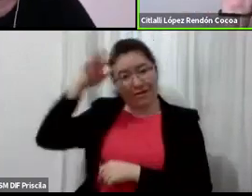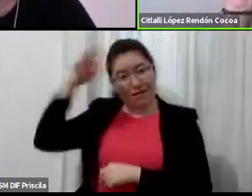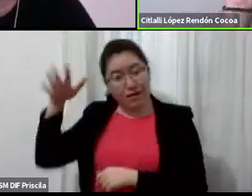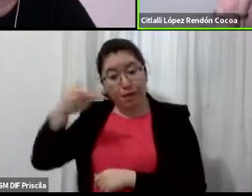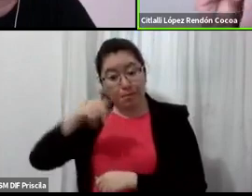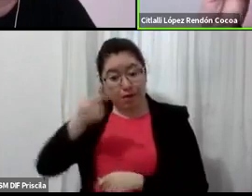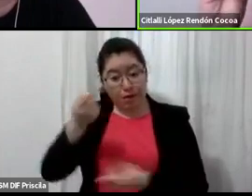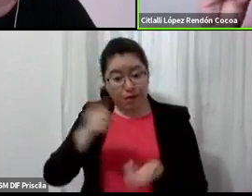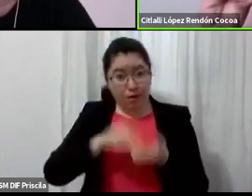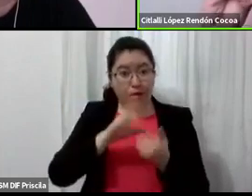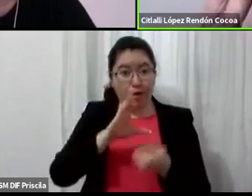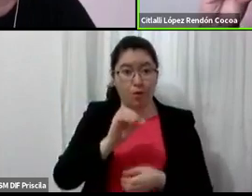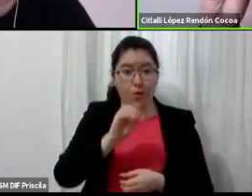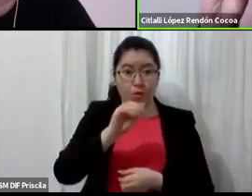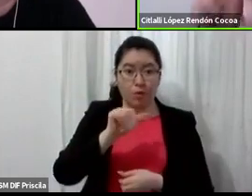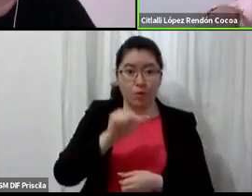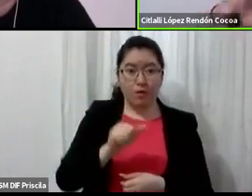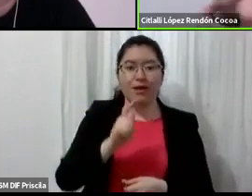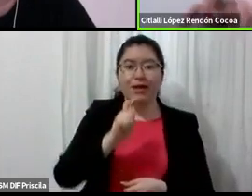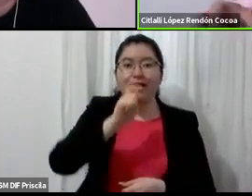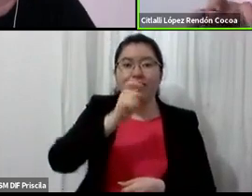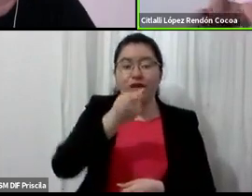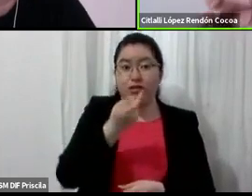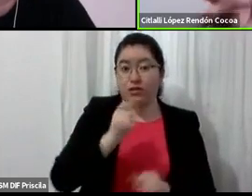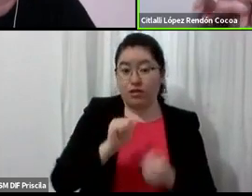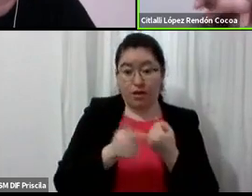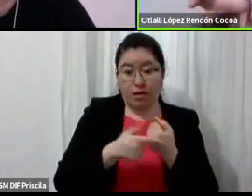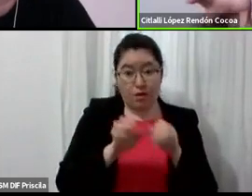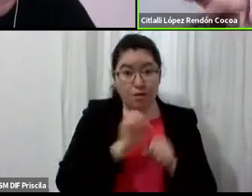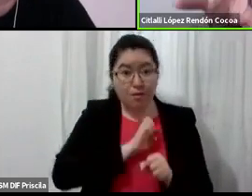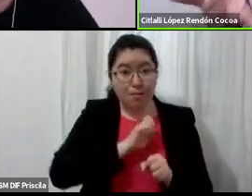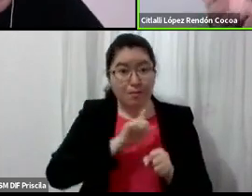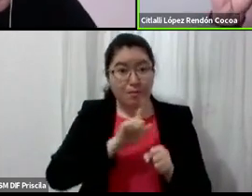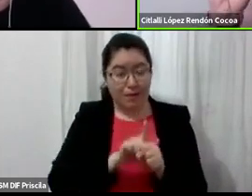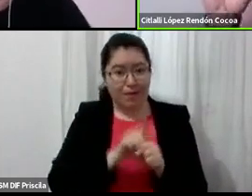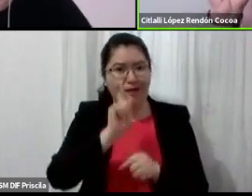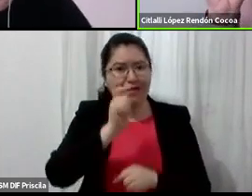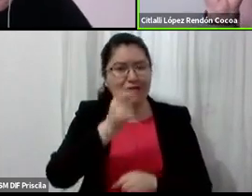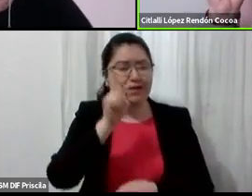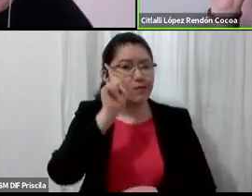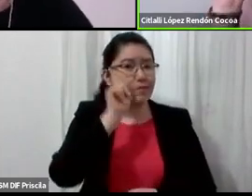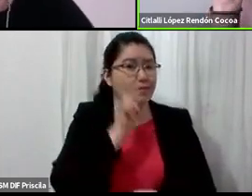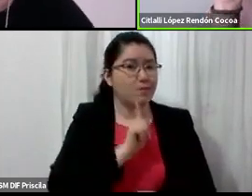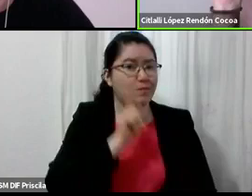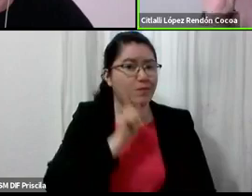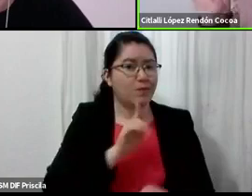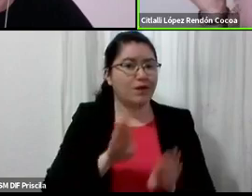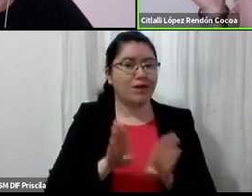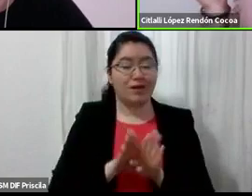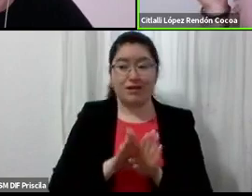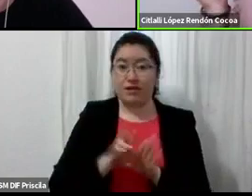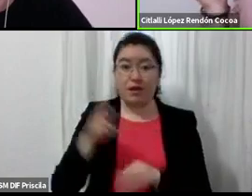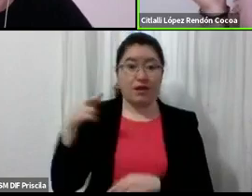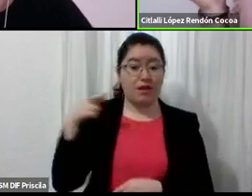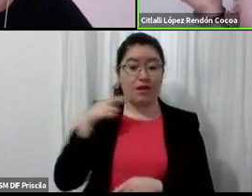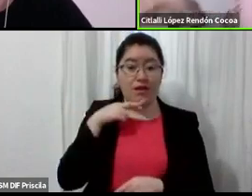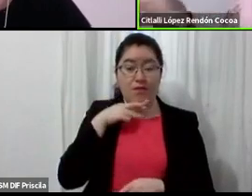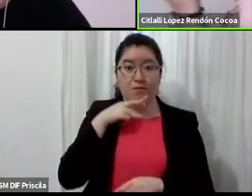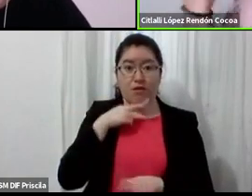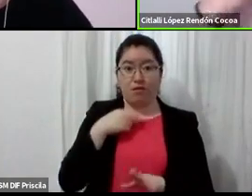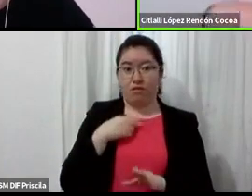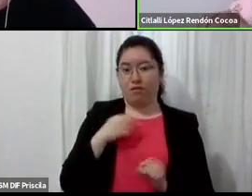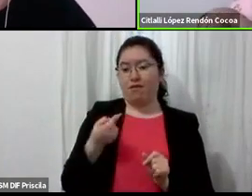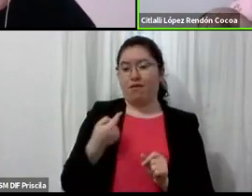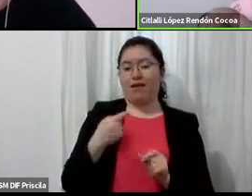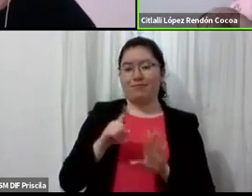atendiendo a una problemática muy específica, que es que particularmente las mujeres son excluidas de manera temprana de la educación formal